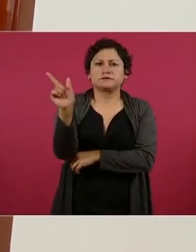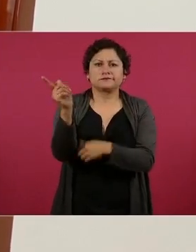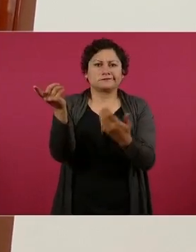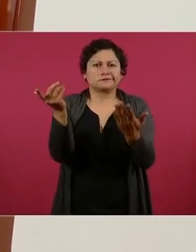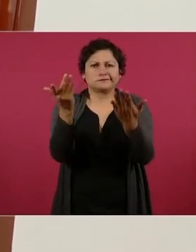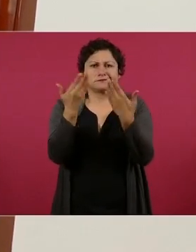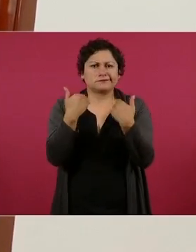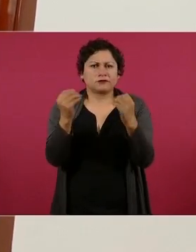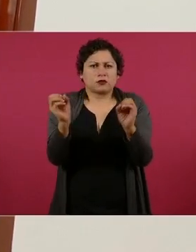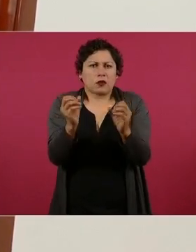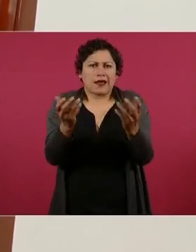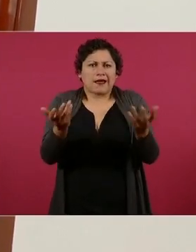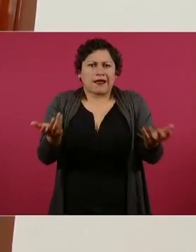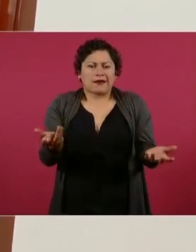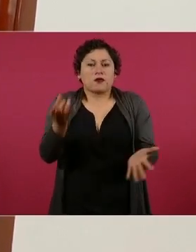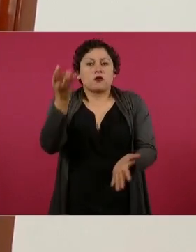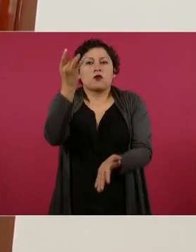por el poder